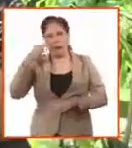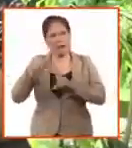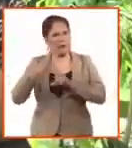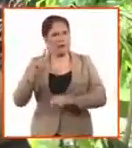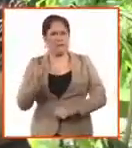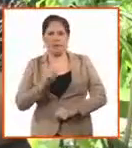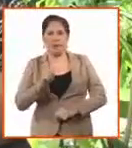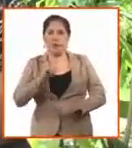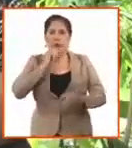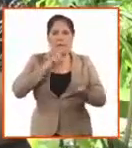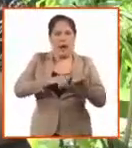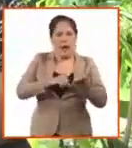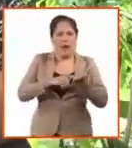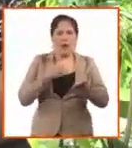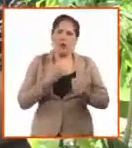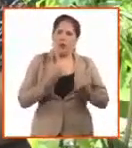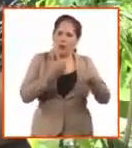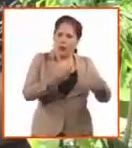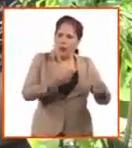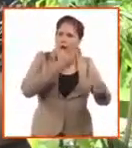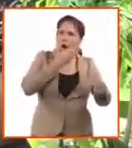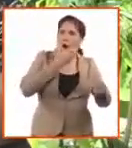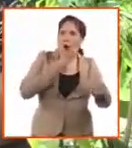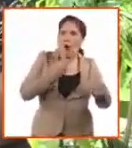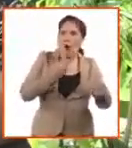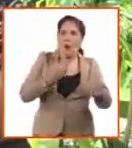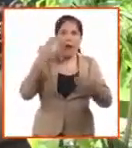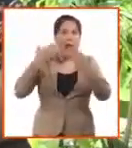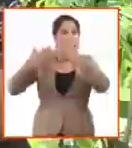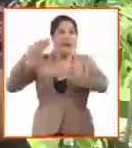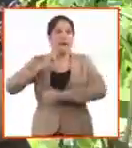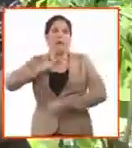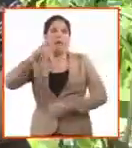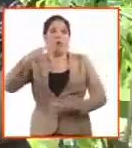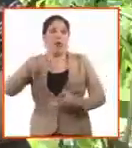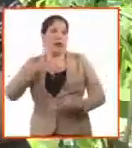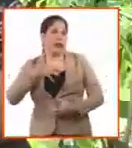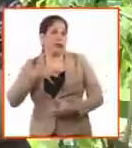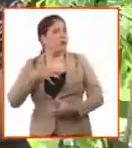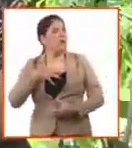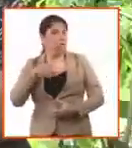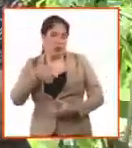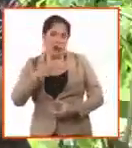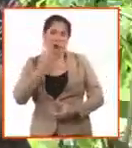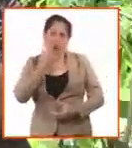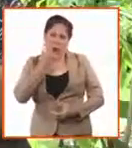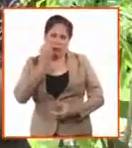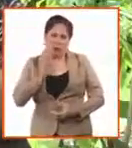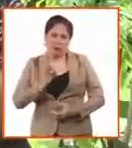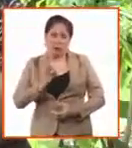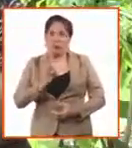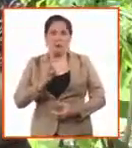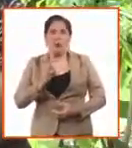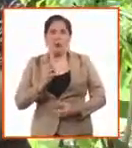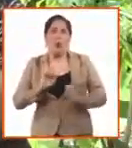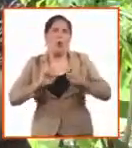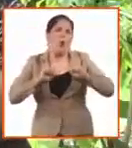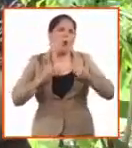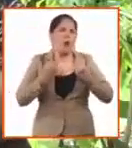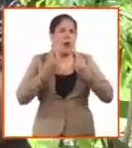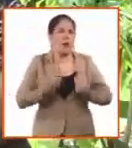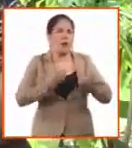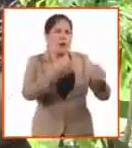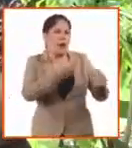veces los padres queremos darle a los jóvenes lo que nosotros no hemos disfrutado y eso también puede ser un error es decir no es que tengamos que